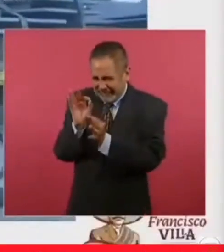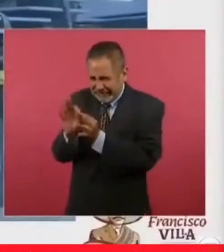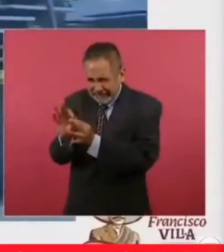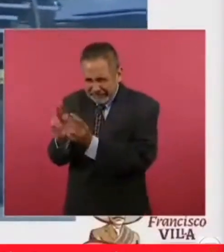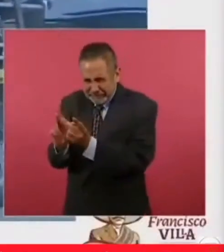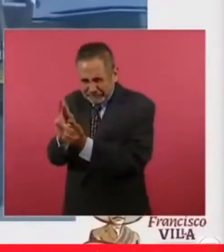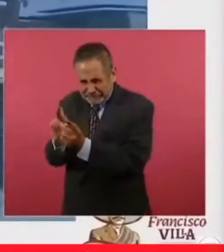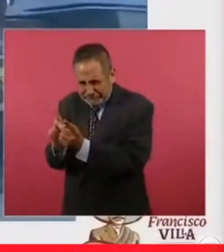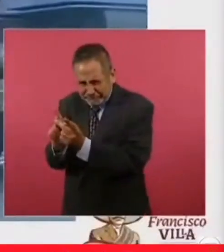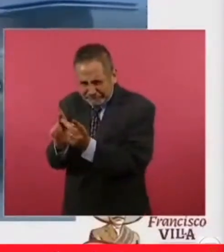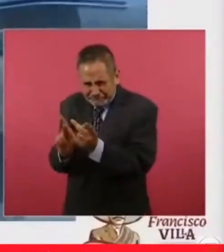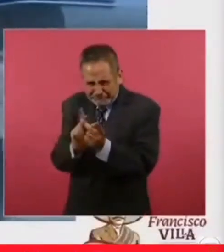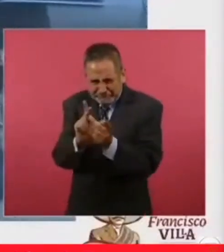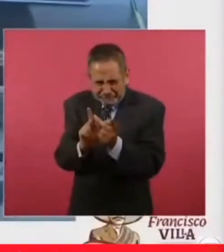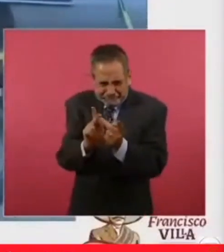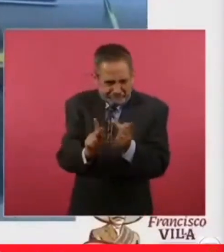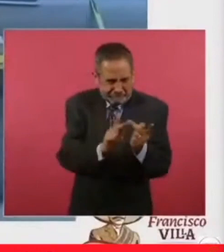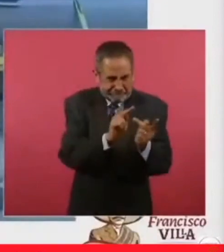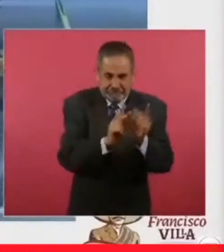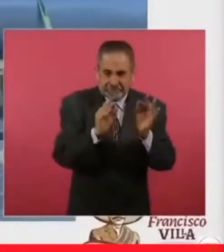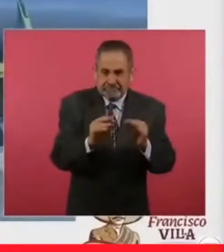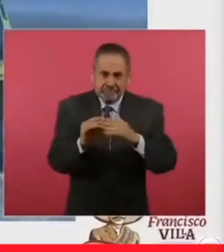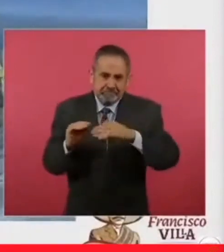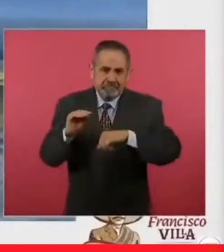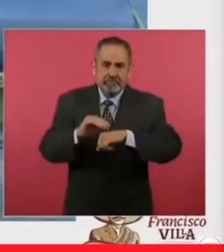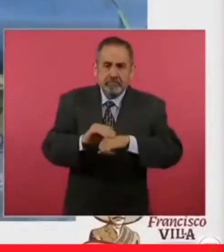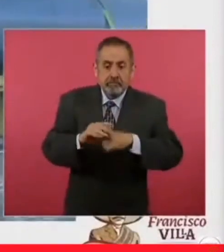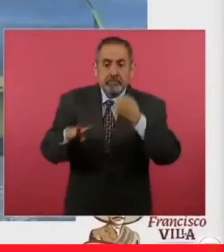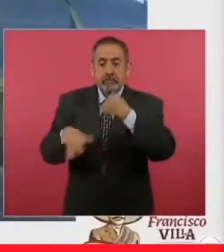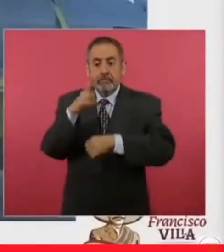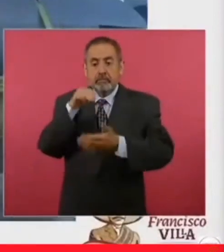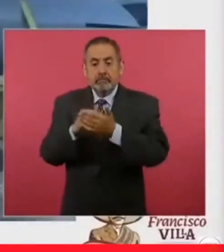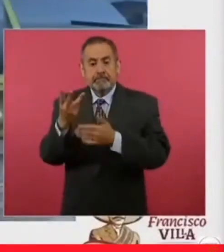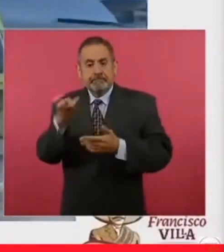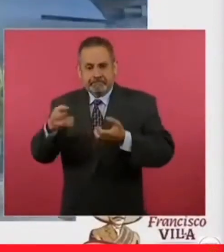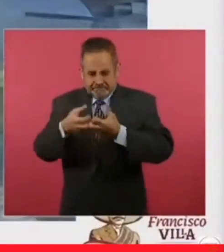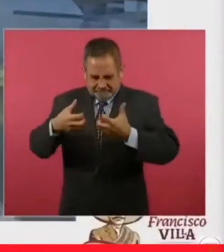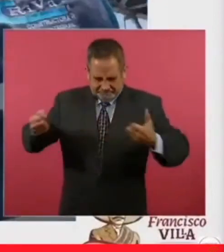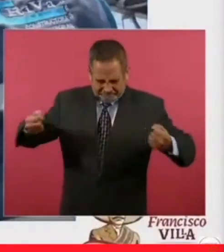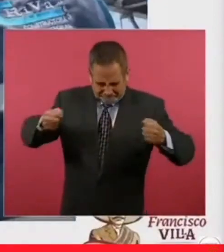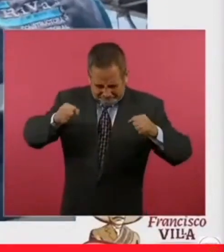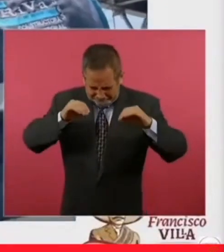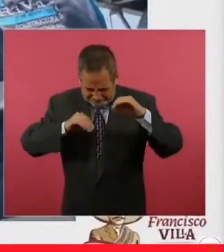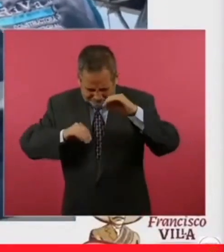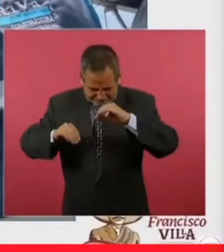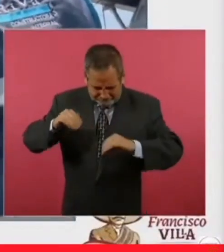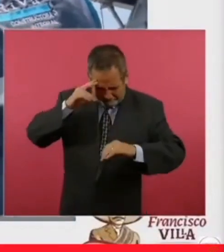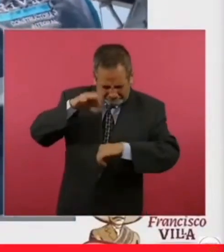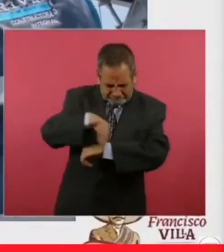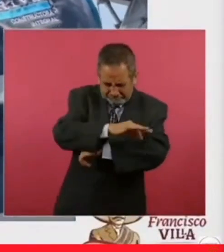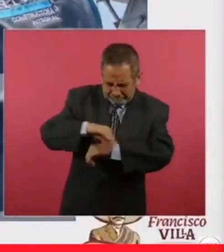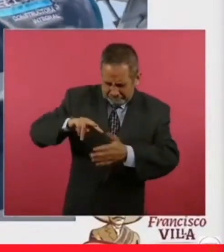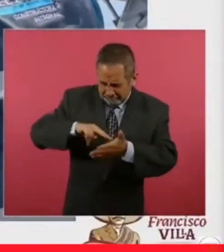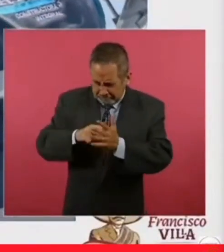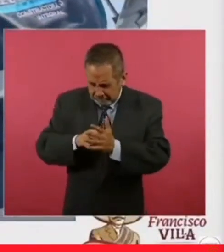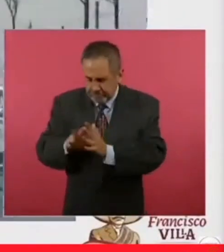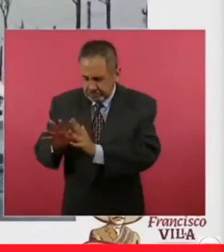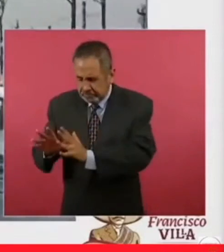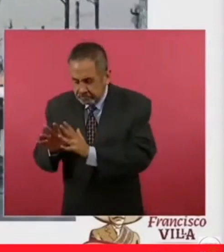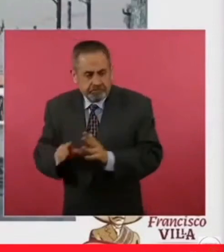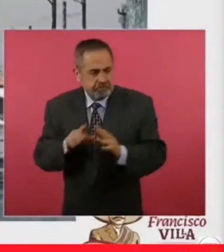a la fabricación de 14.300 planos de taller, que esto es lo que nos permite es construir y